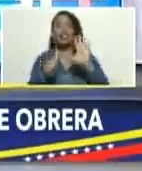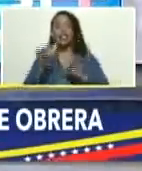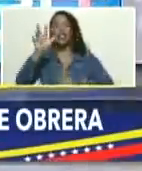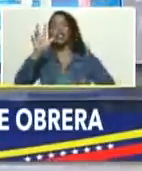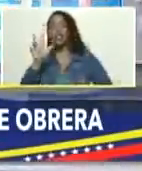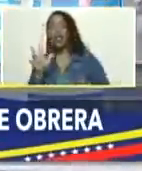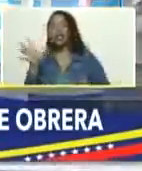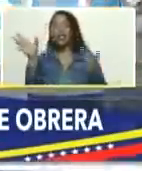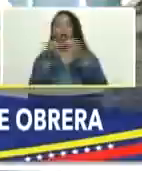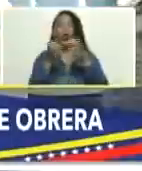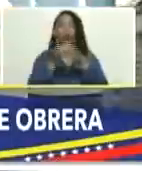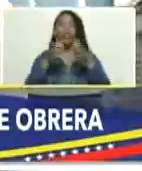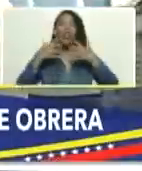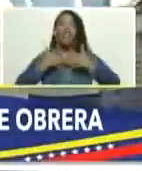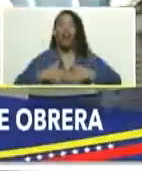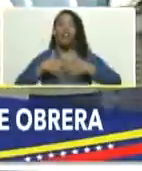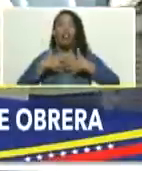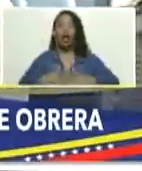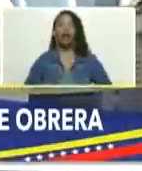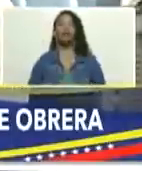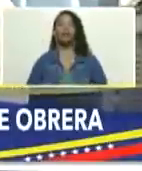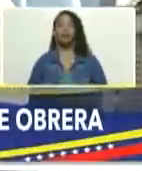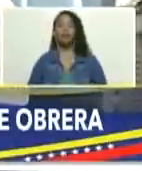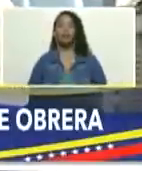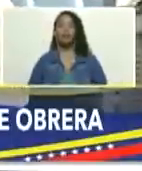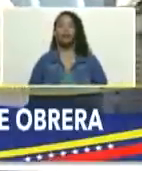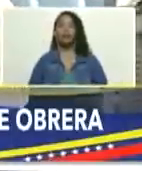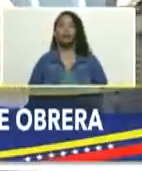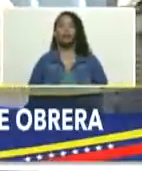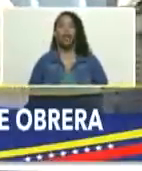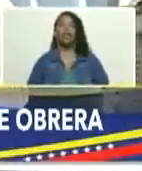463 del sector industrial,